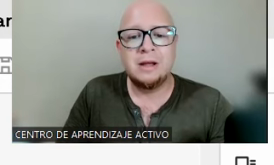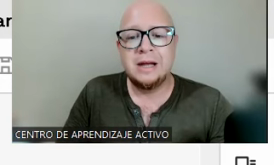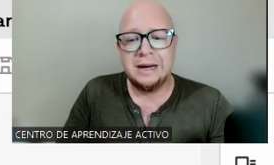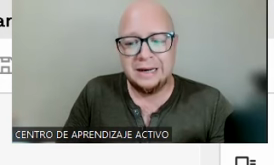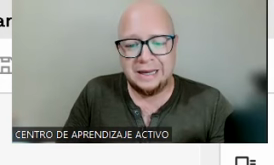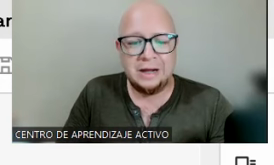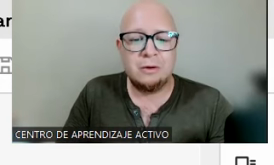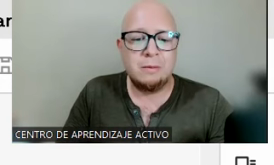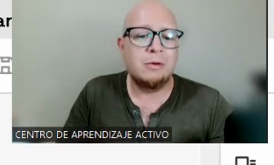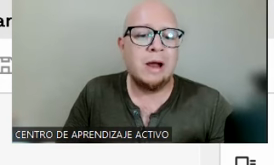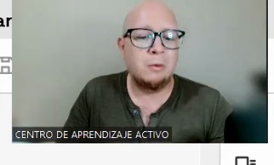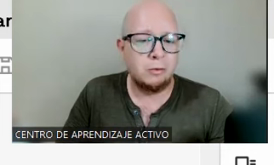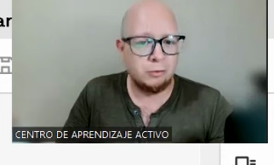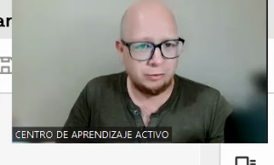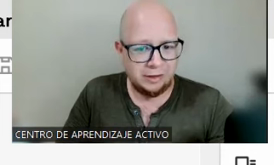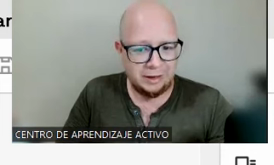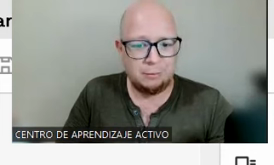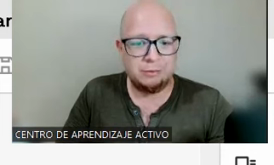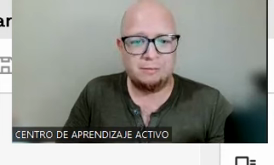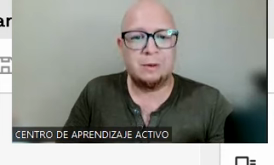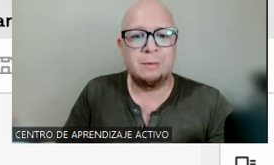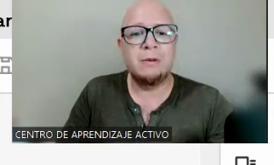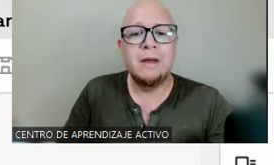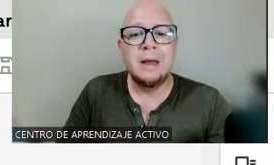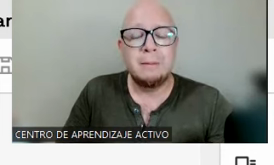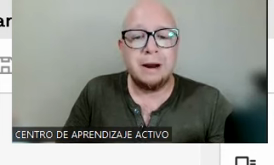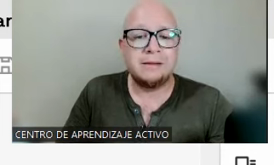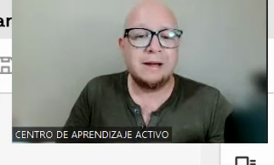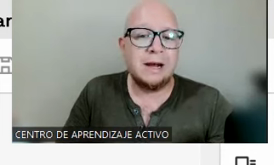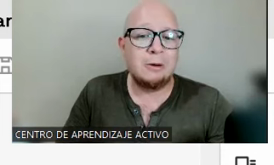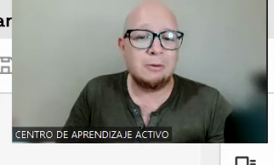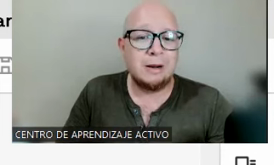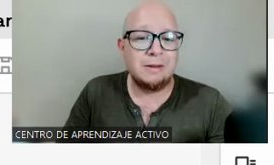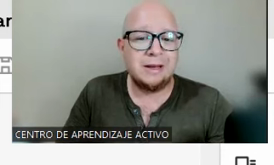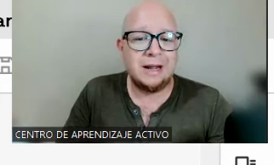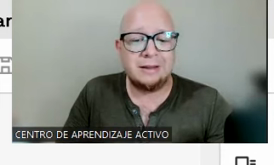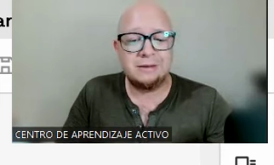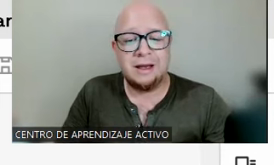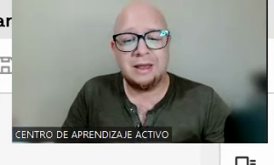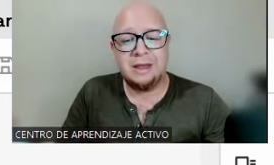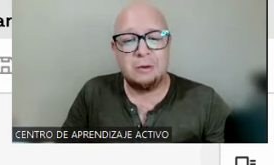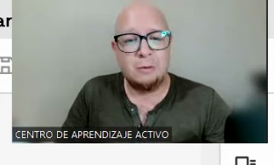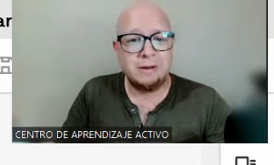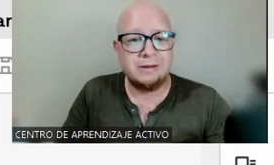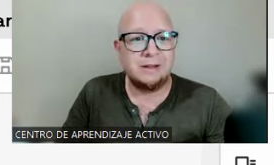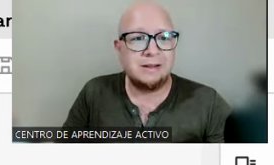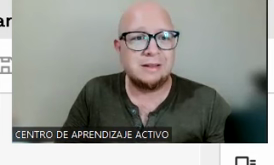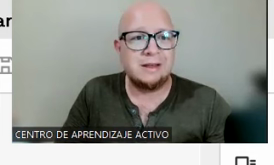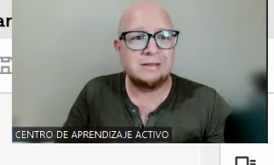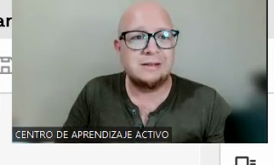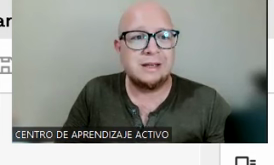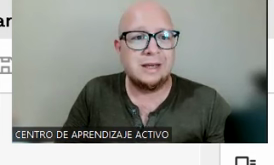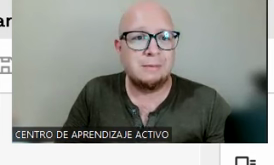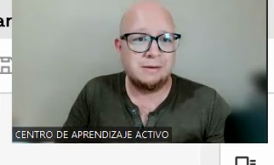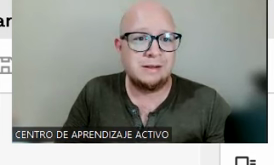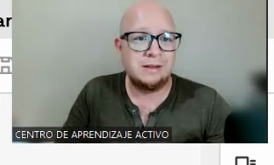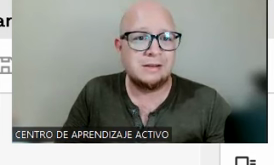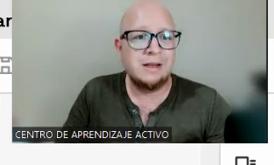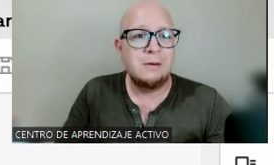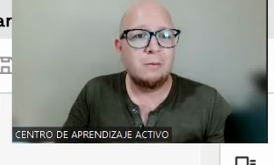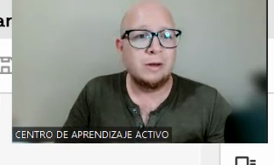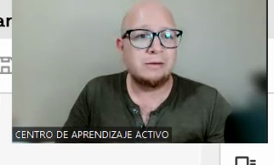libros, recreo y bueno, algunos otros ejemplos. ¿De acuerdo? Para descargarlo totalmente gratis, aquí lo más interesante es de que